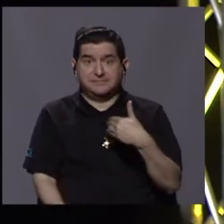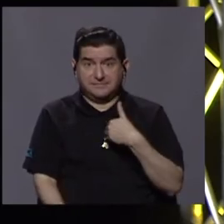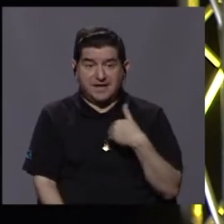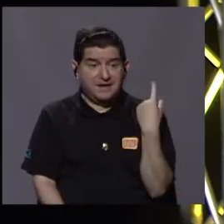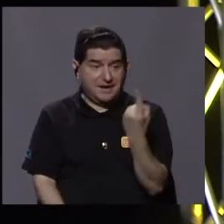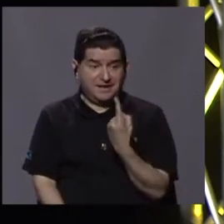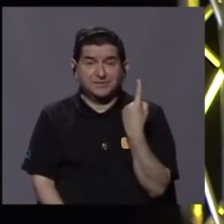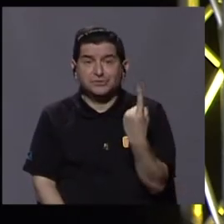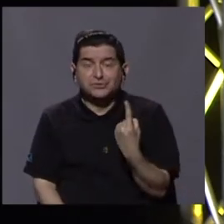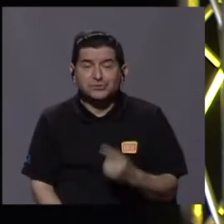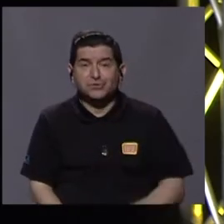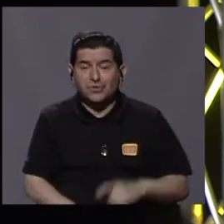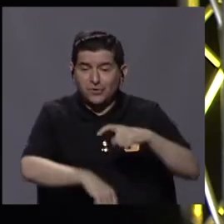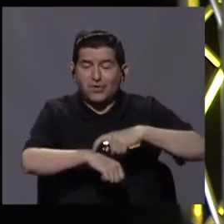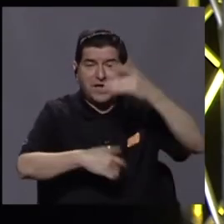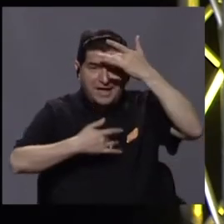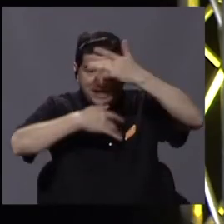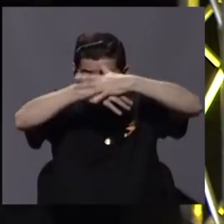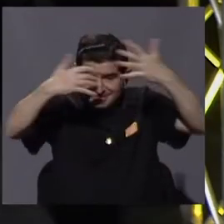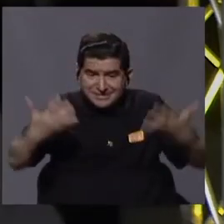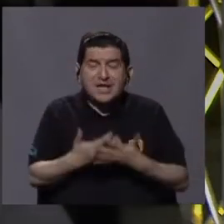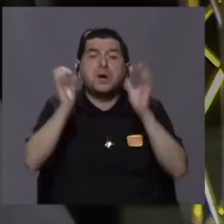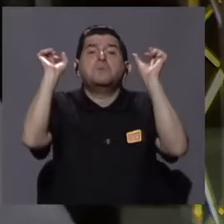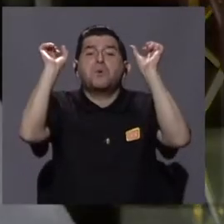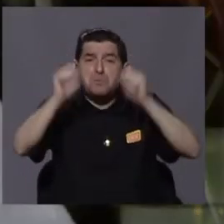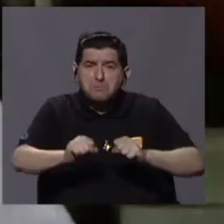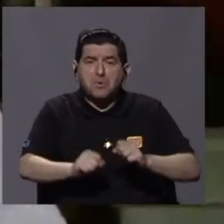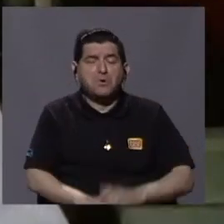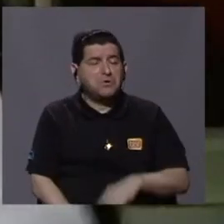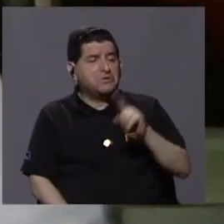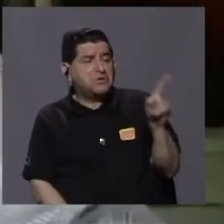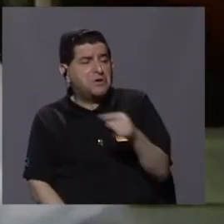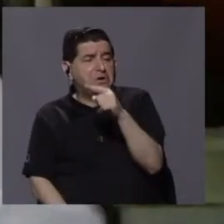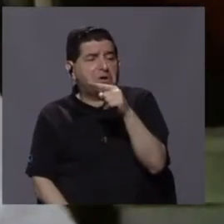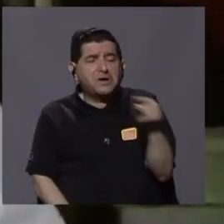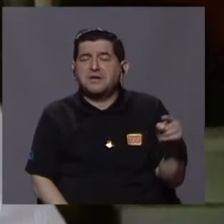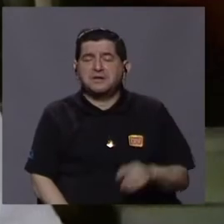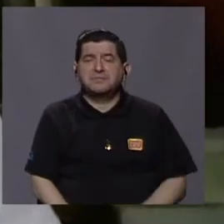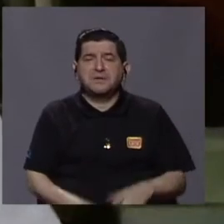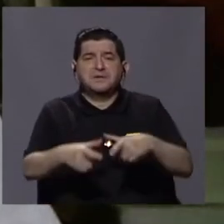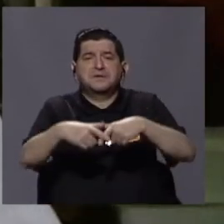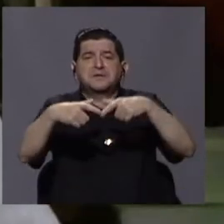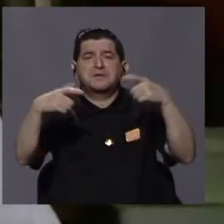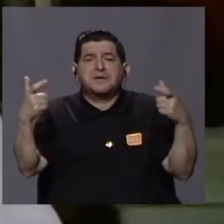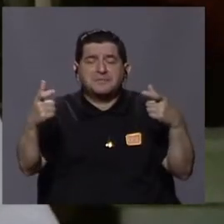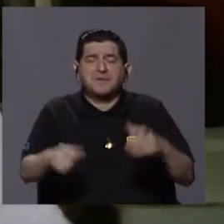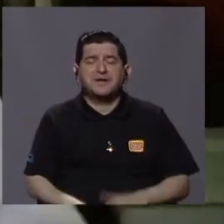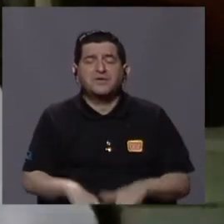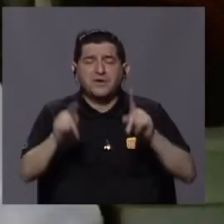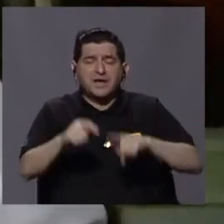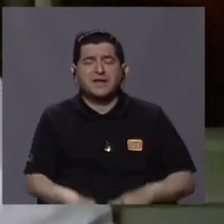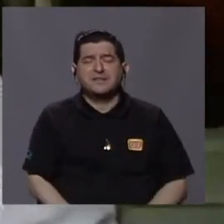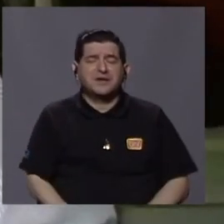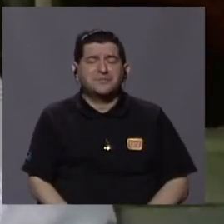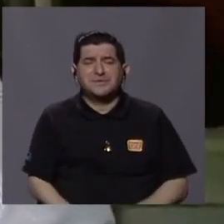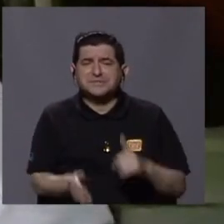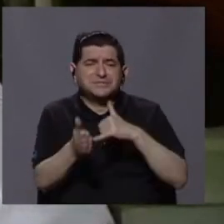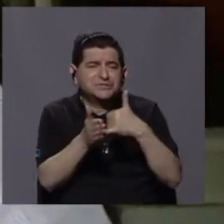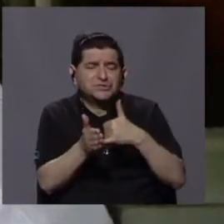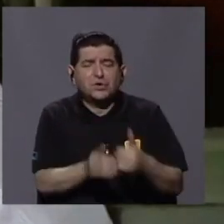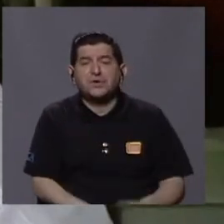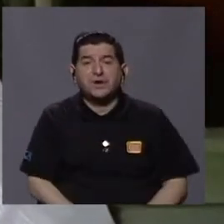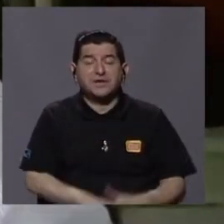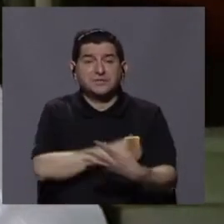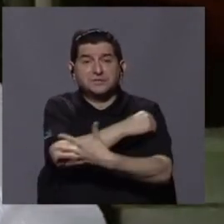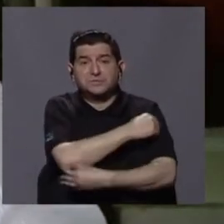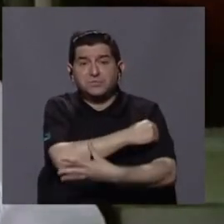solamente durante la pandemia podrían eliminar que la gran mayoría de los excluidos cayeran en la pobreza por